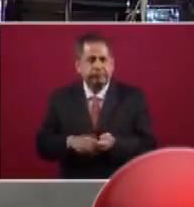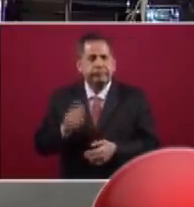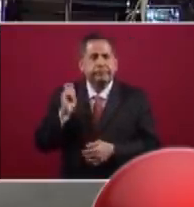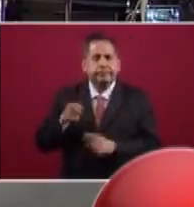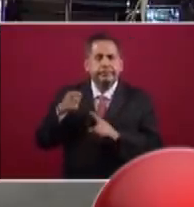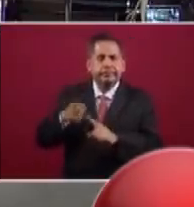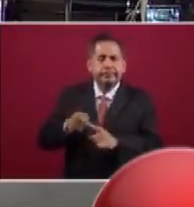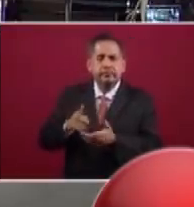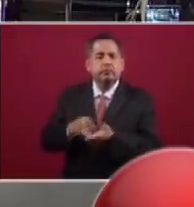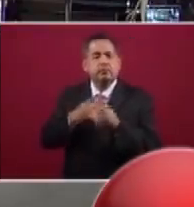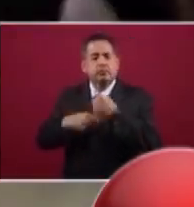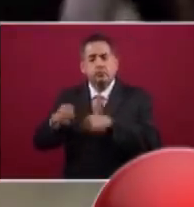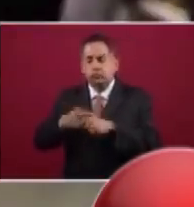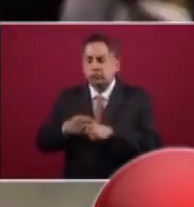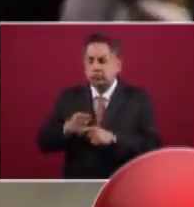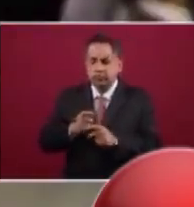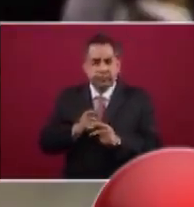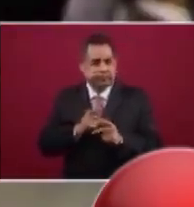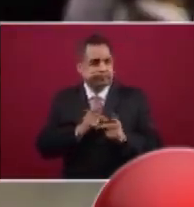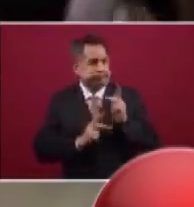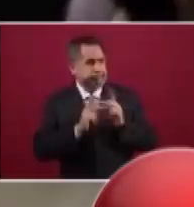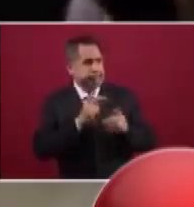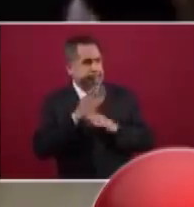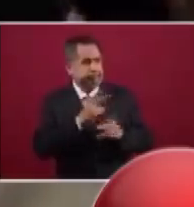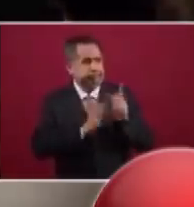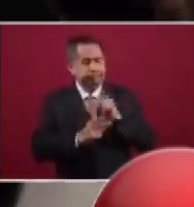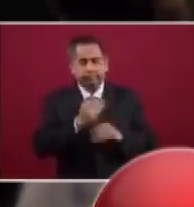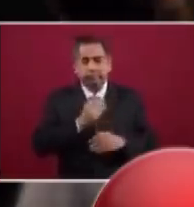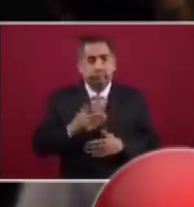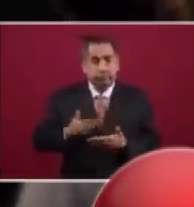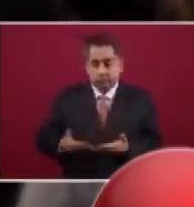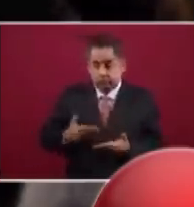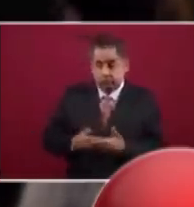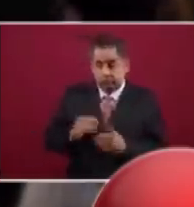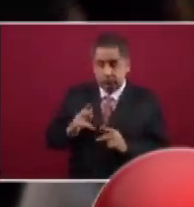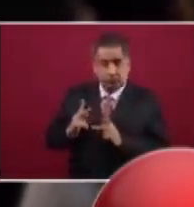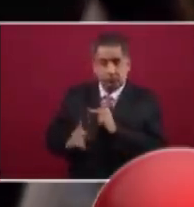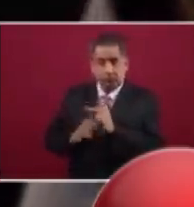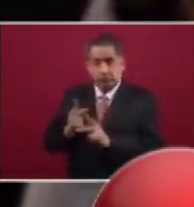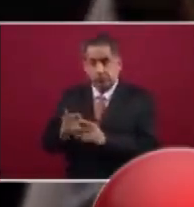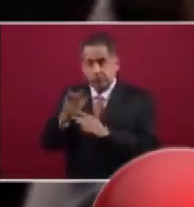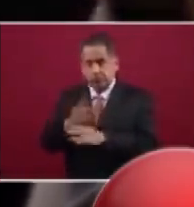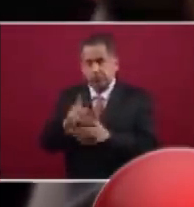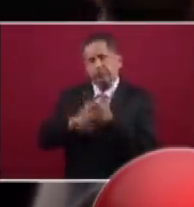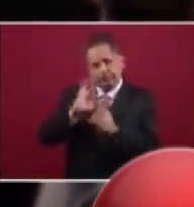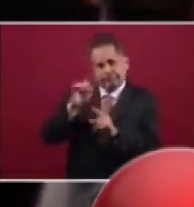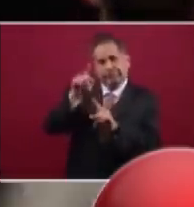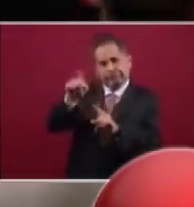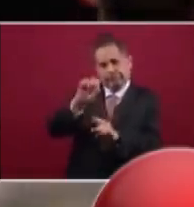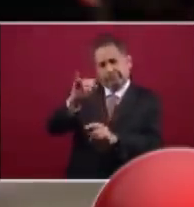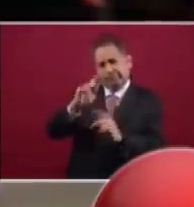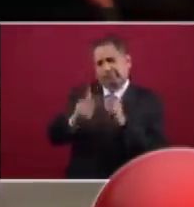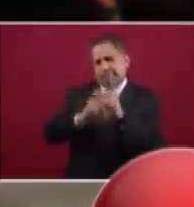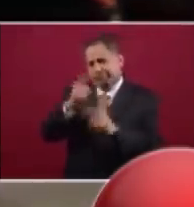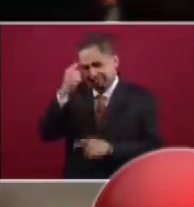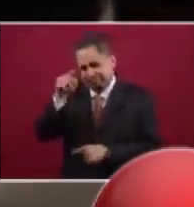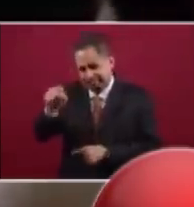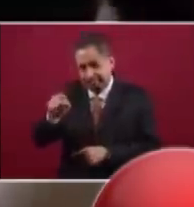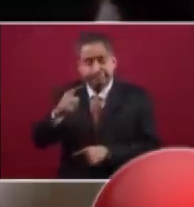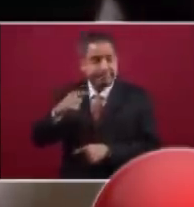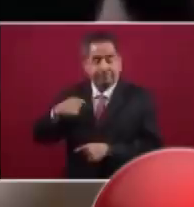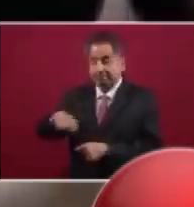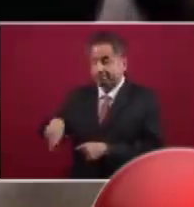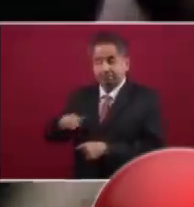a volver a ser sujetos de crédito, porque ahora no le dan a usted un préstamo, bueno, a usted a lo mejor, pero no a